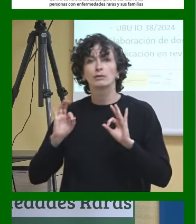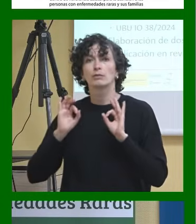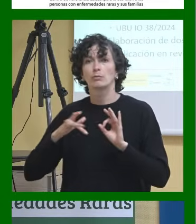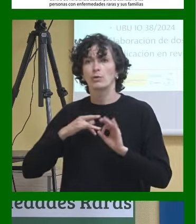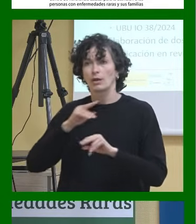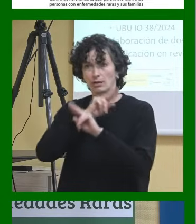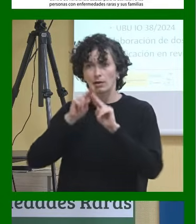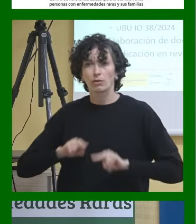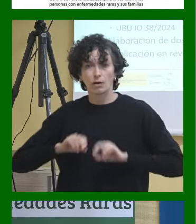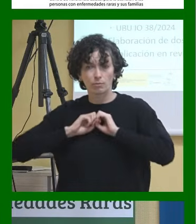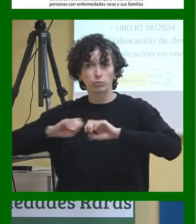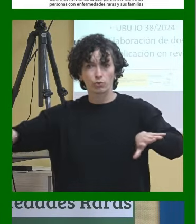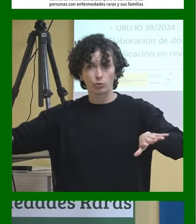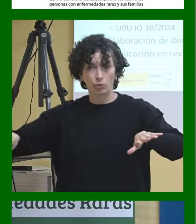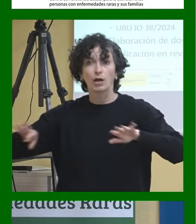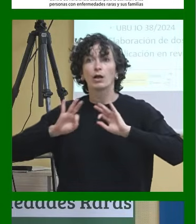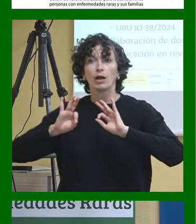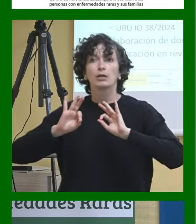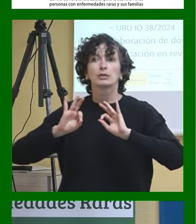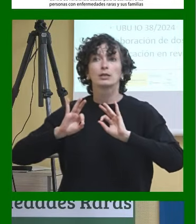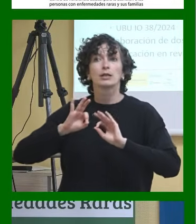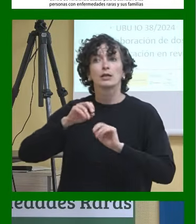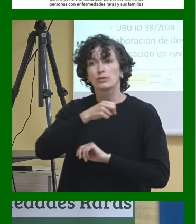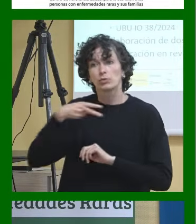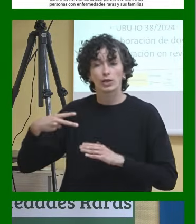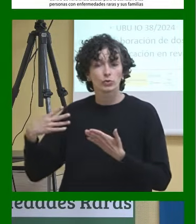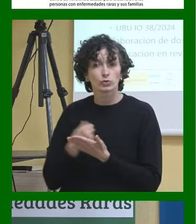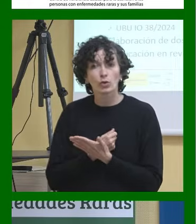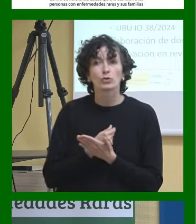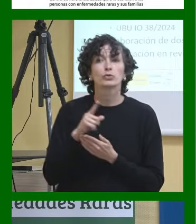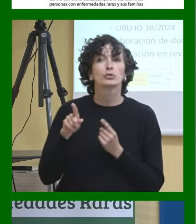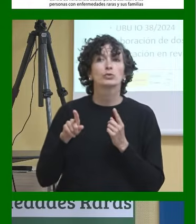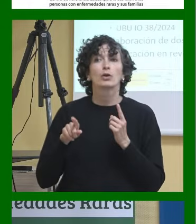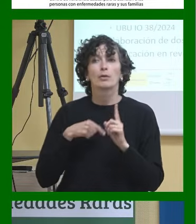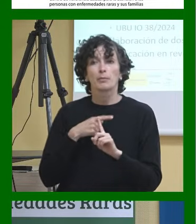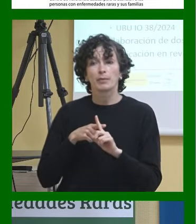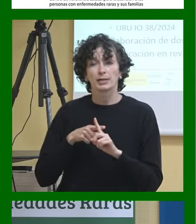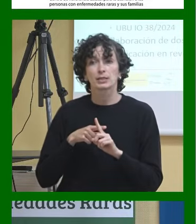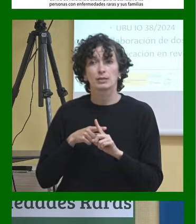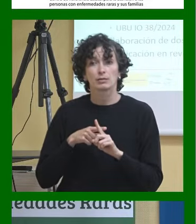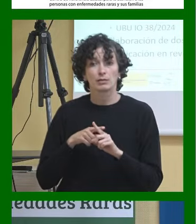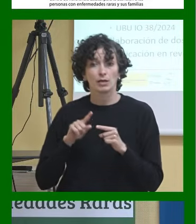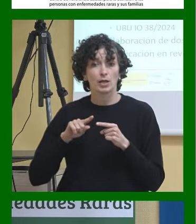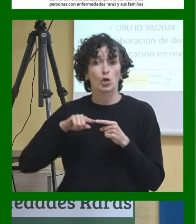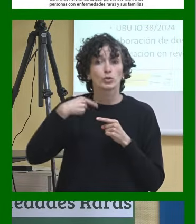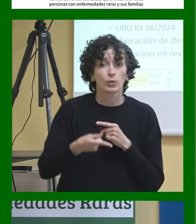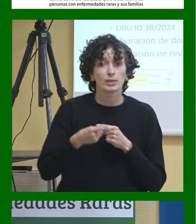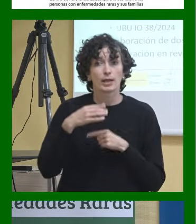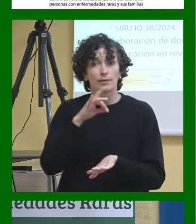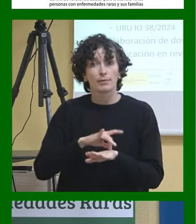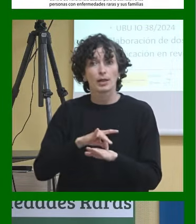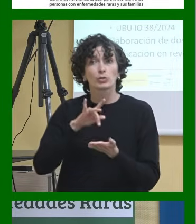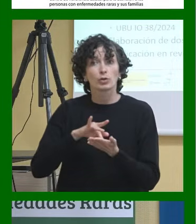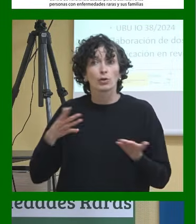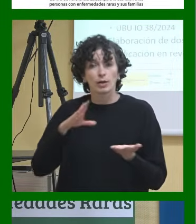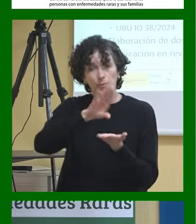difusión internacional para recoger todos los resultados y las implicaciones en relación al FAPA. Uno de ellos ya